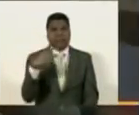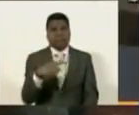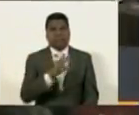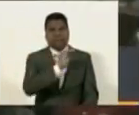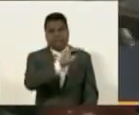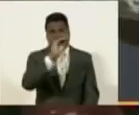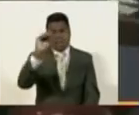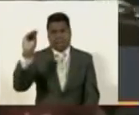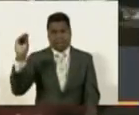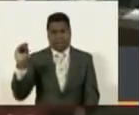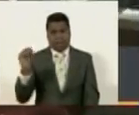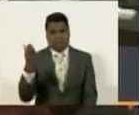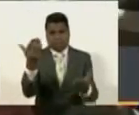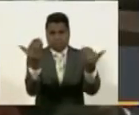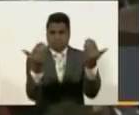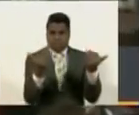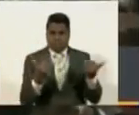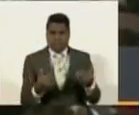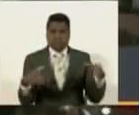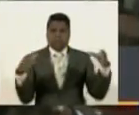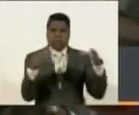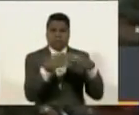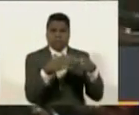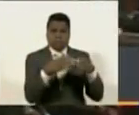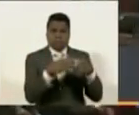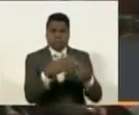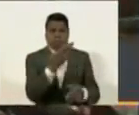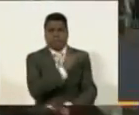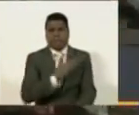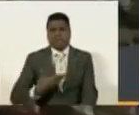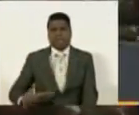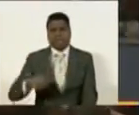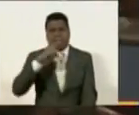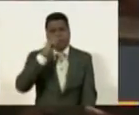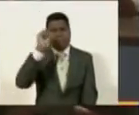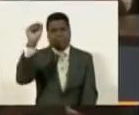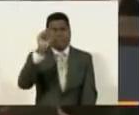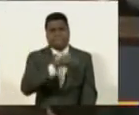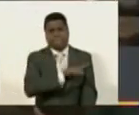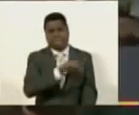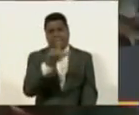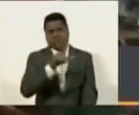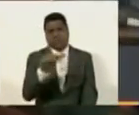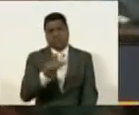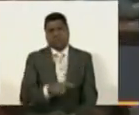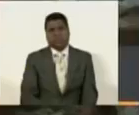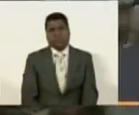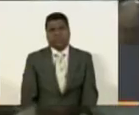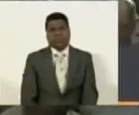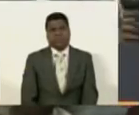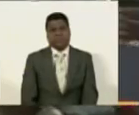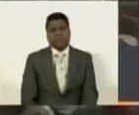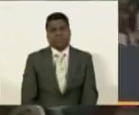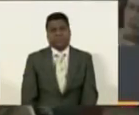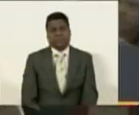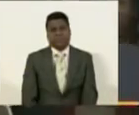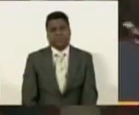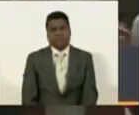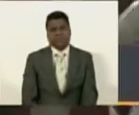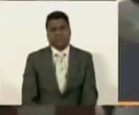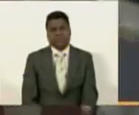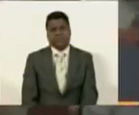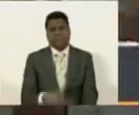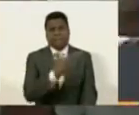llamado hecho por el presidente de nuestro partido, Nicolás Maduro Moros, presidente de